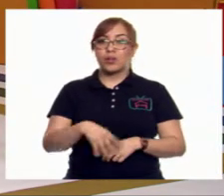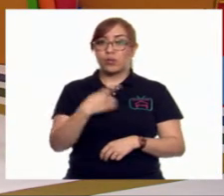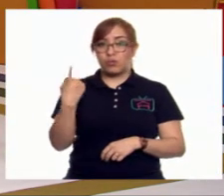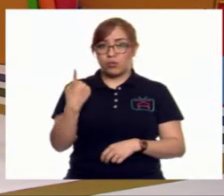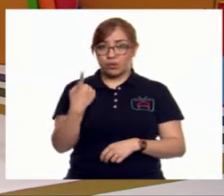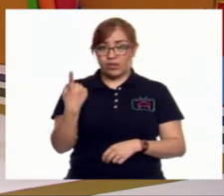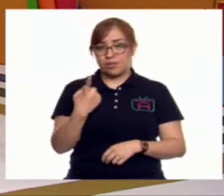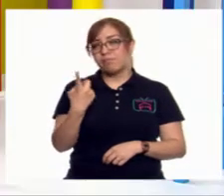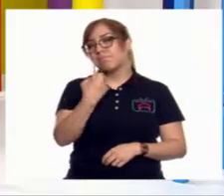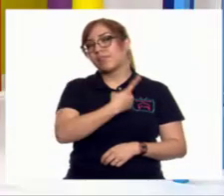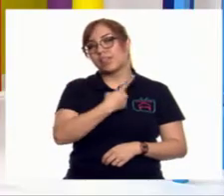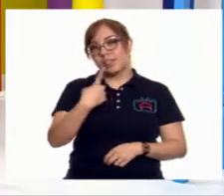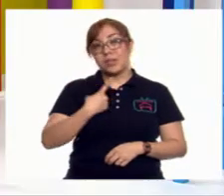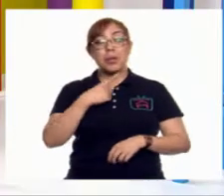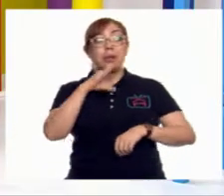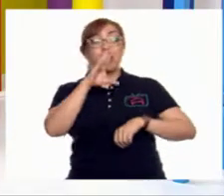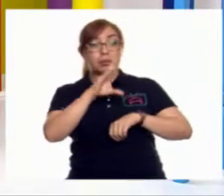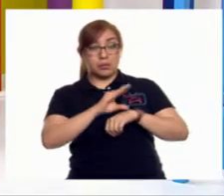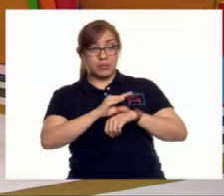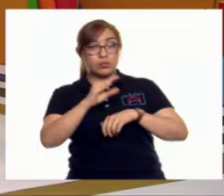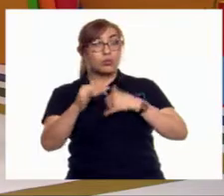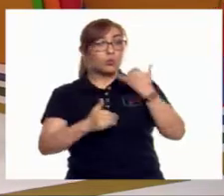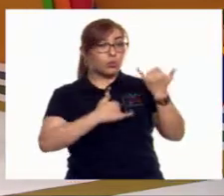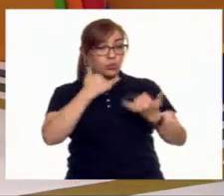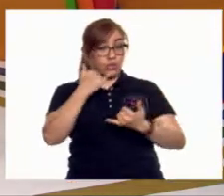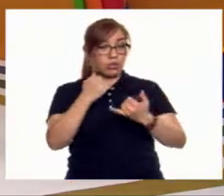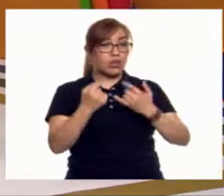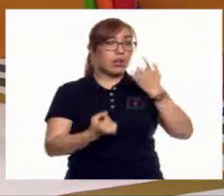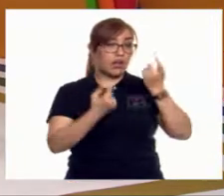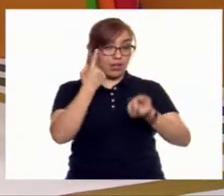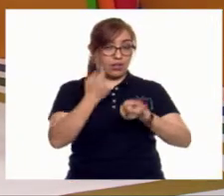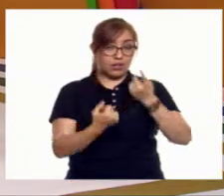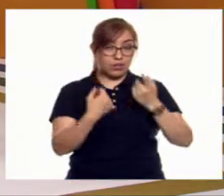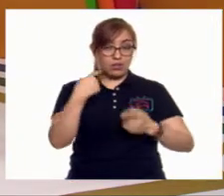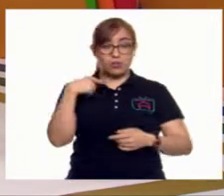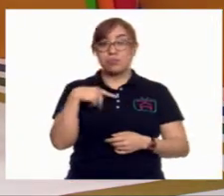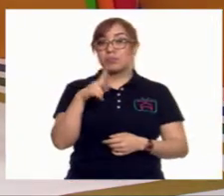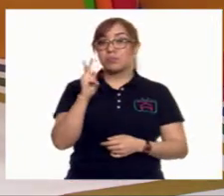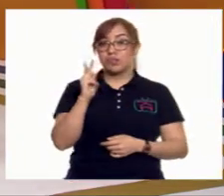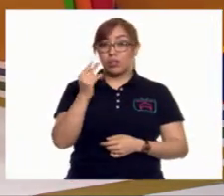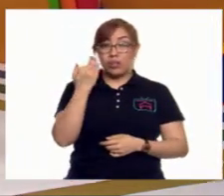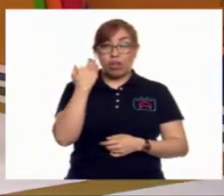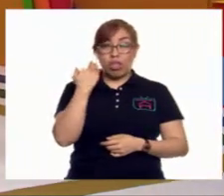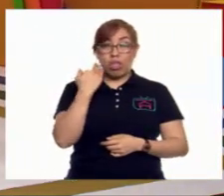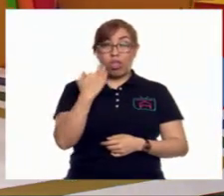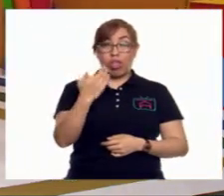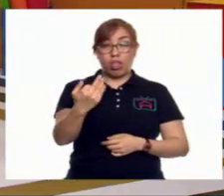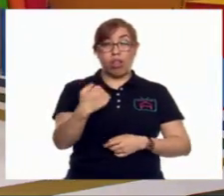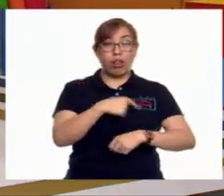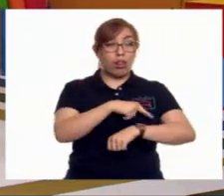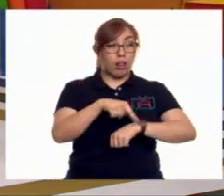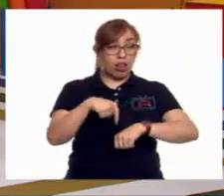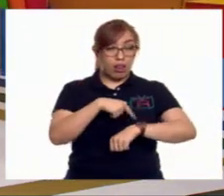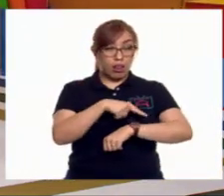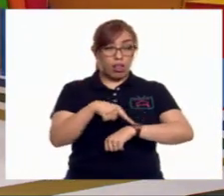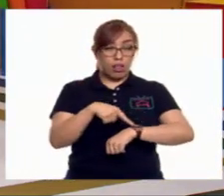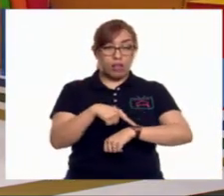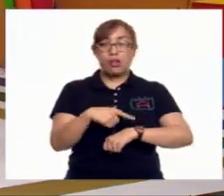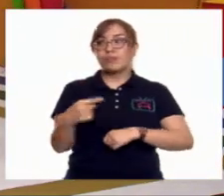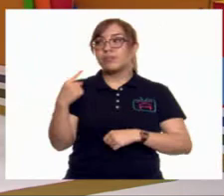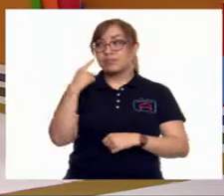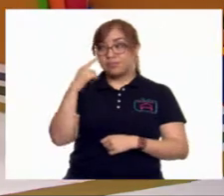juegos. Ciertos juegos. Pero no puedes estar tanto tiempo. Entonces, ahí voy. Oye, hijo, ¿sabes